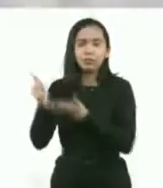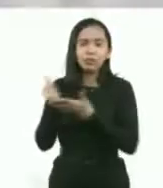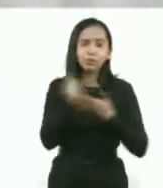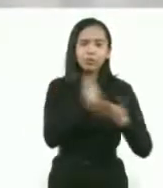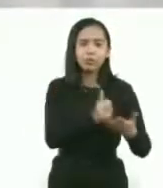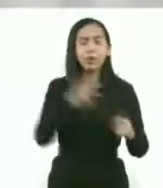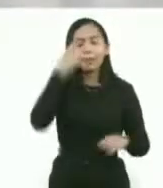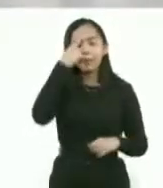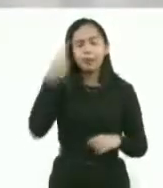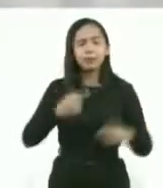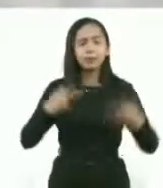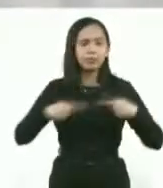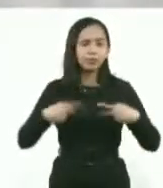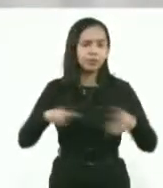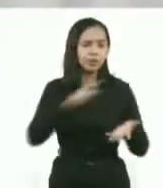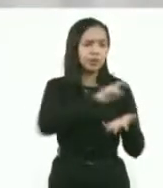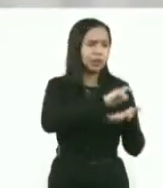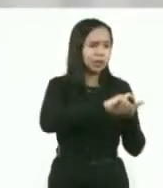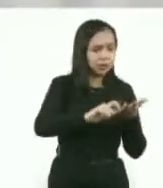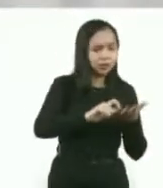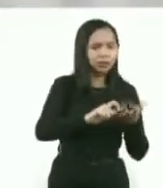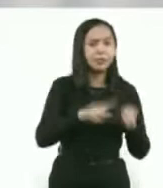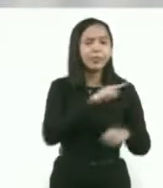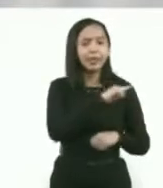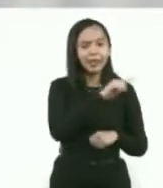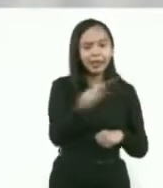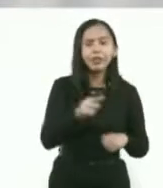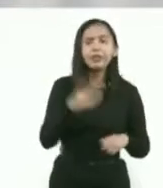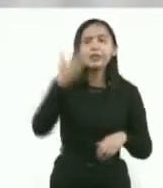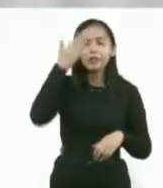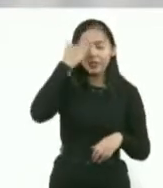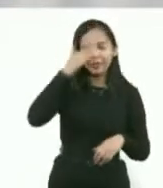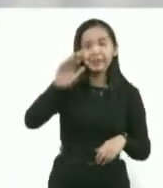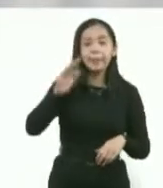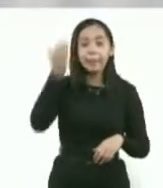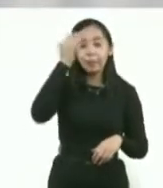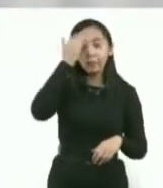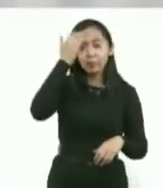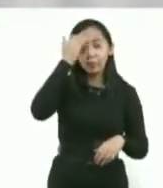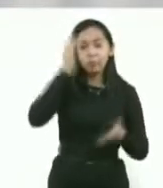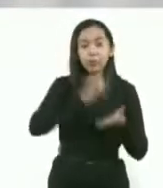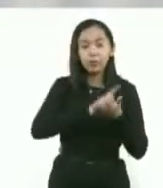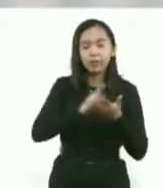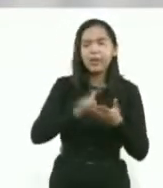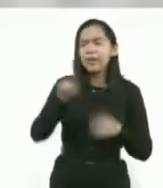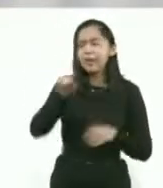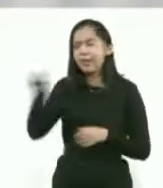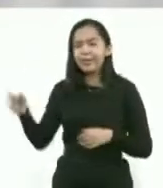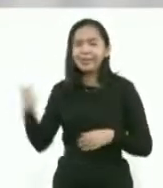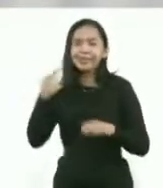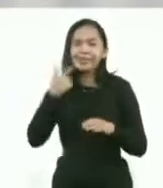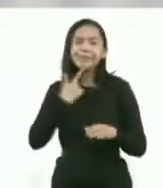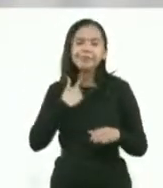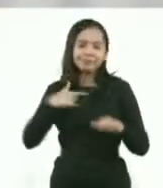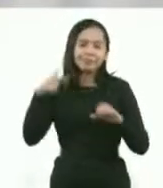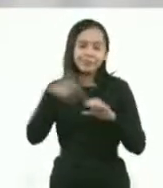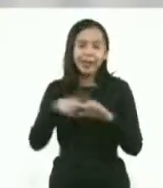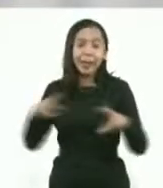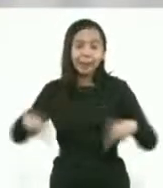los consumidores y que no se pasen de rosca las gasolineras aquí en la Ciudad de México. Porque